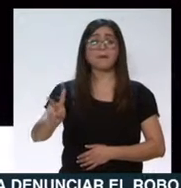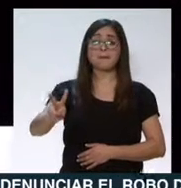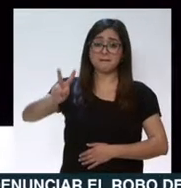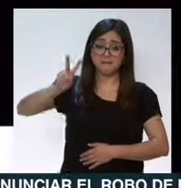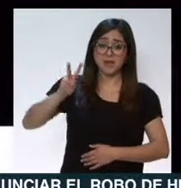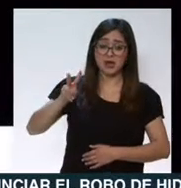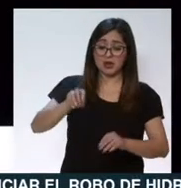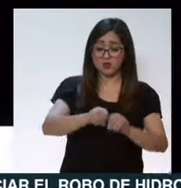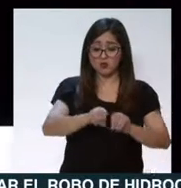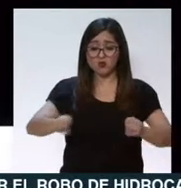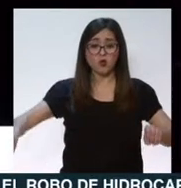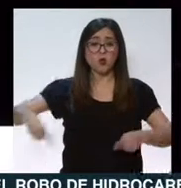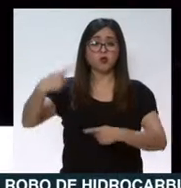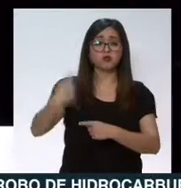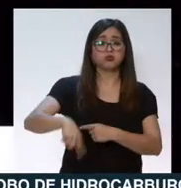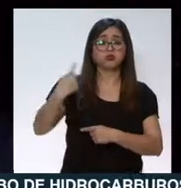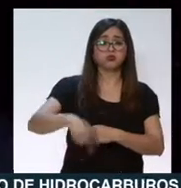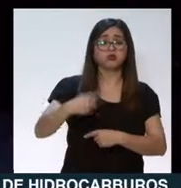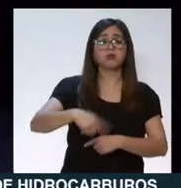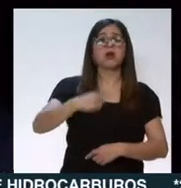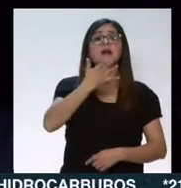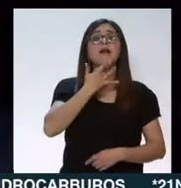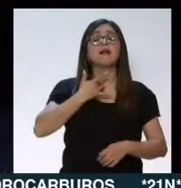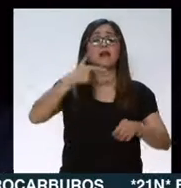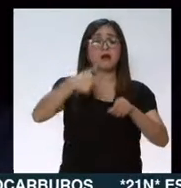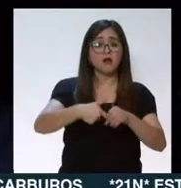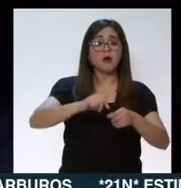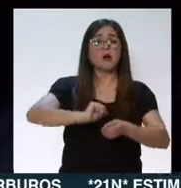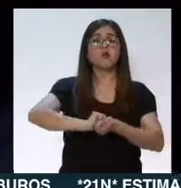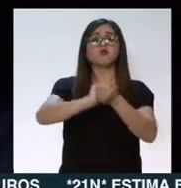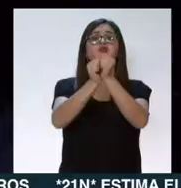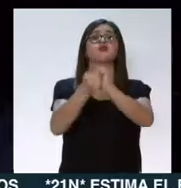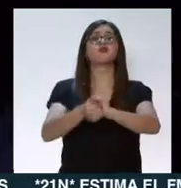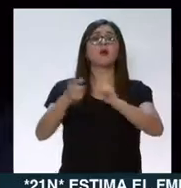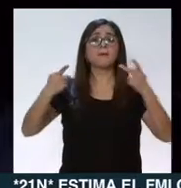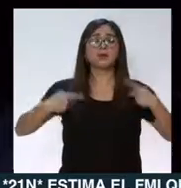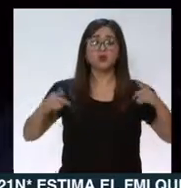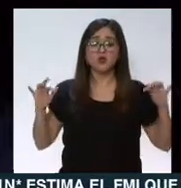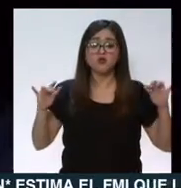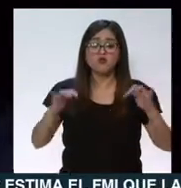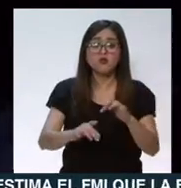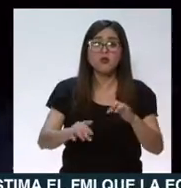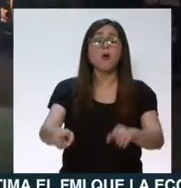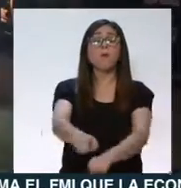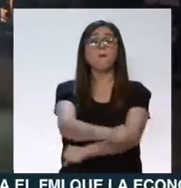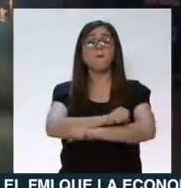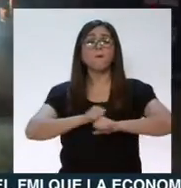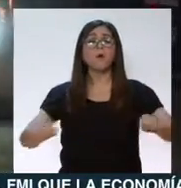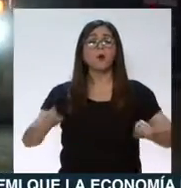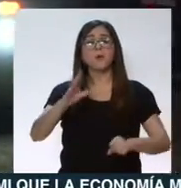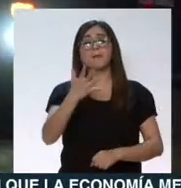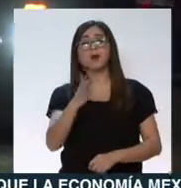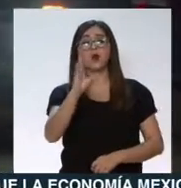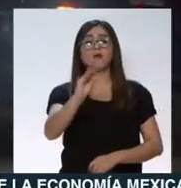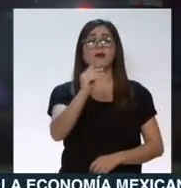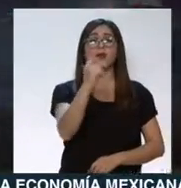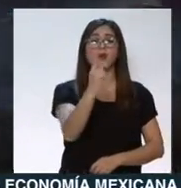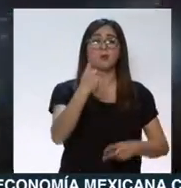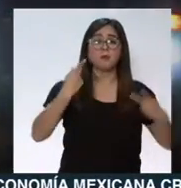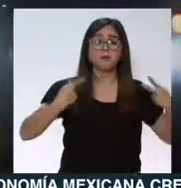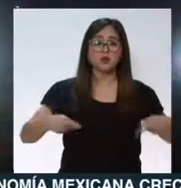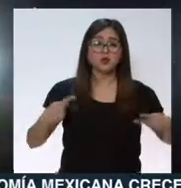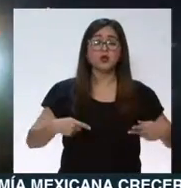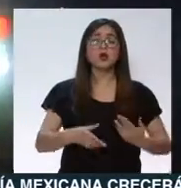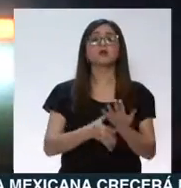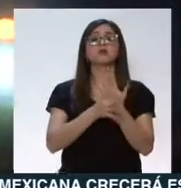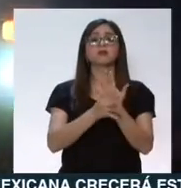en un ducto de Pemex derivó en la explosión que hasta el momento ha provocado la muerte de 91 personas, según informó